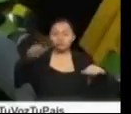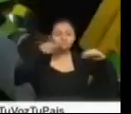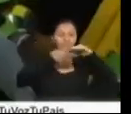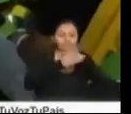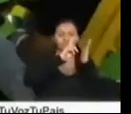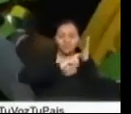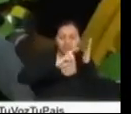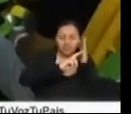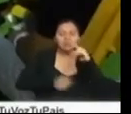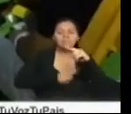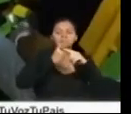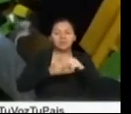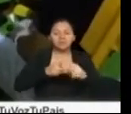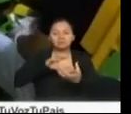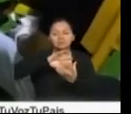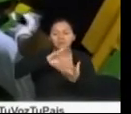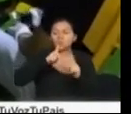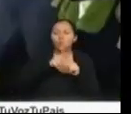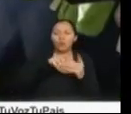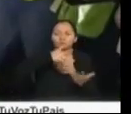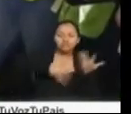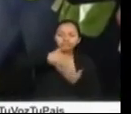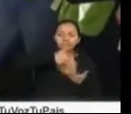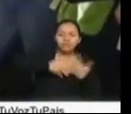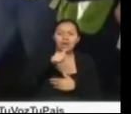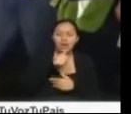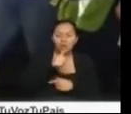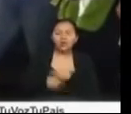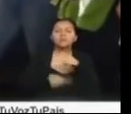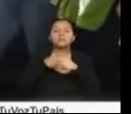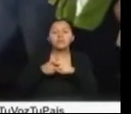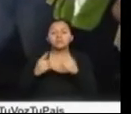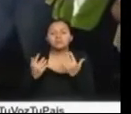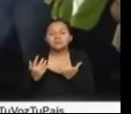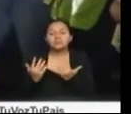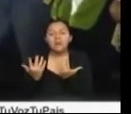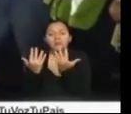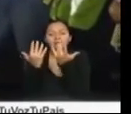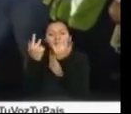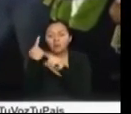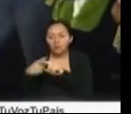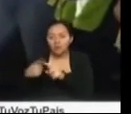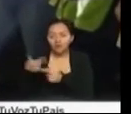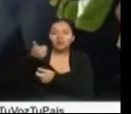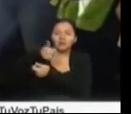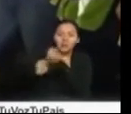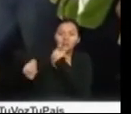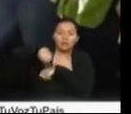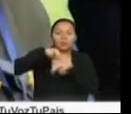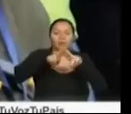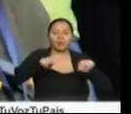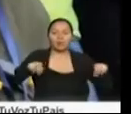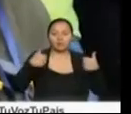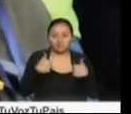la planta de recirculación de agua y el área de manejo biológico donde se cultivan plantas de la zona para la remediación ambiental